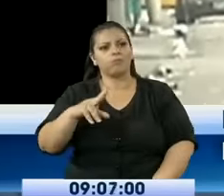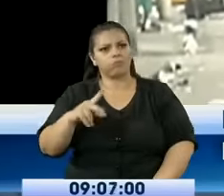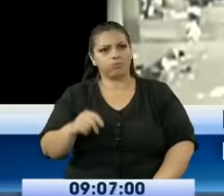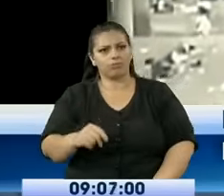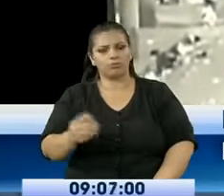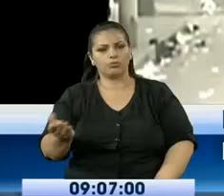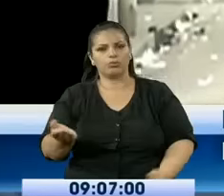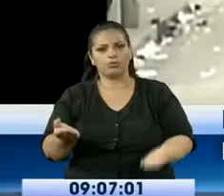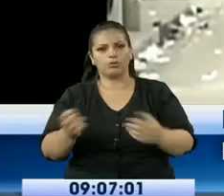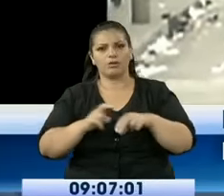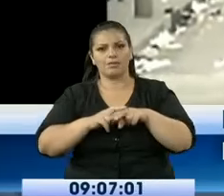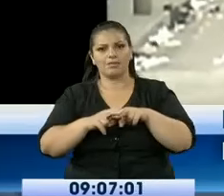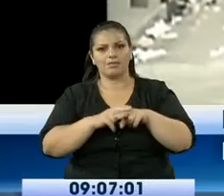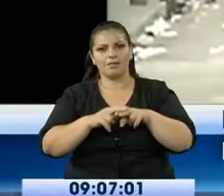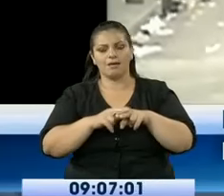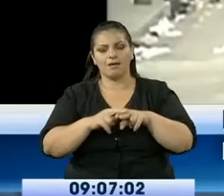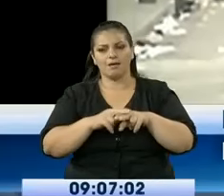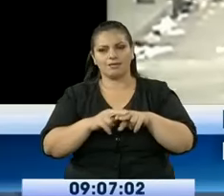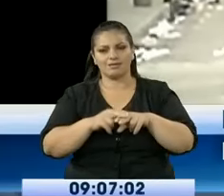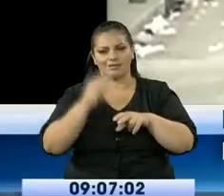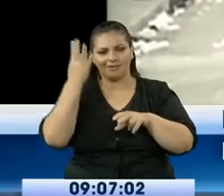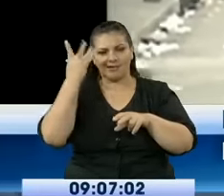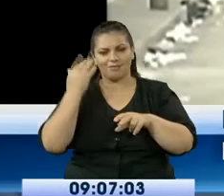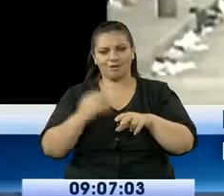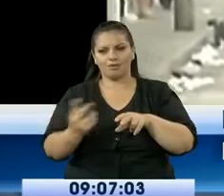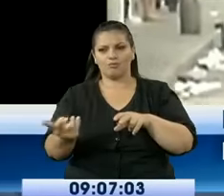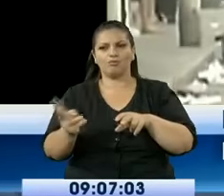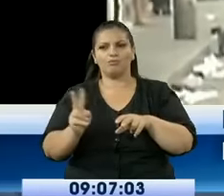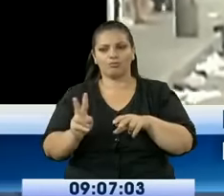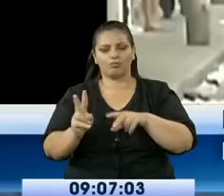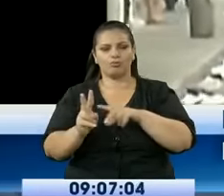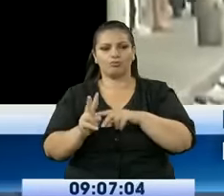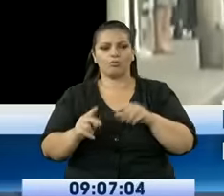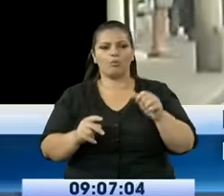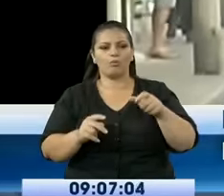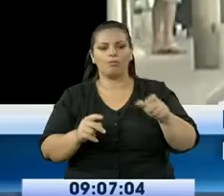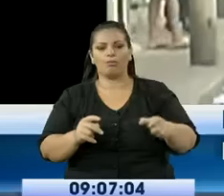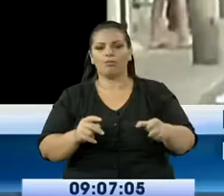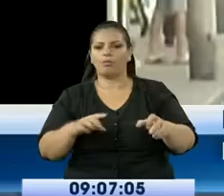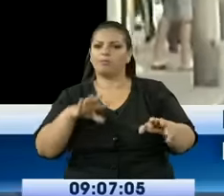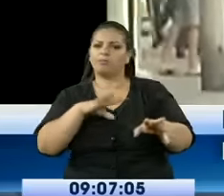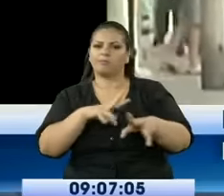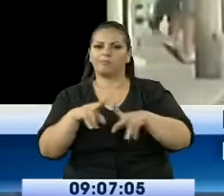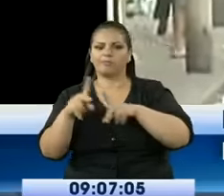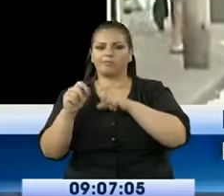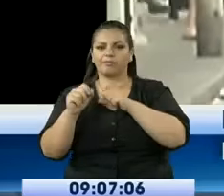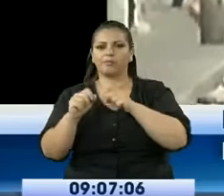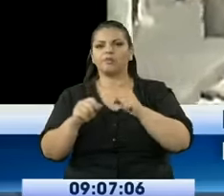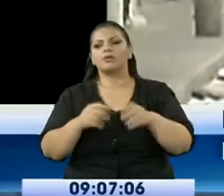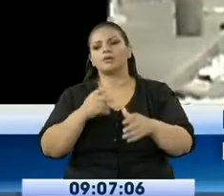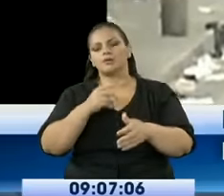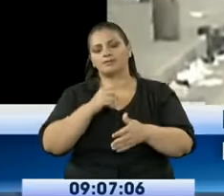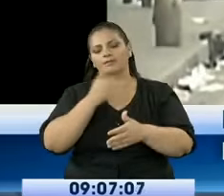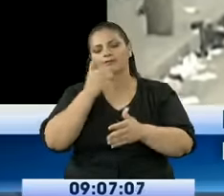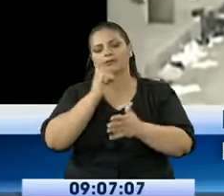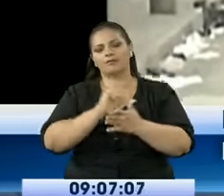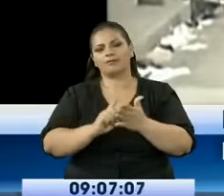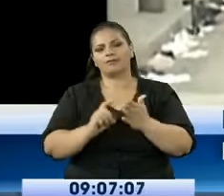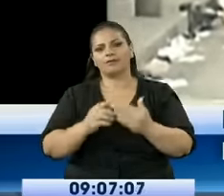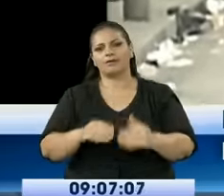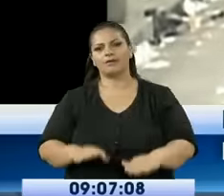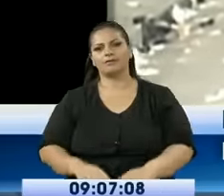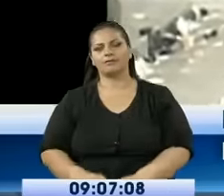de un vehículo taxi amarillo. Nos tenían varias personas robando y habían las denuncias de este taxi que ocasionaban delitos.